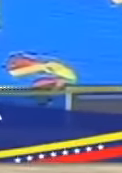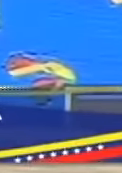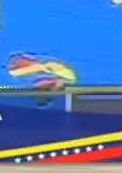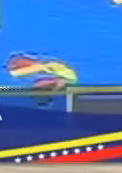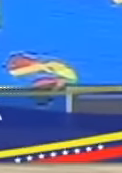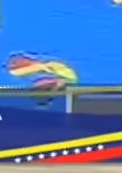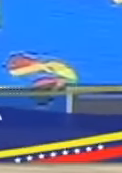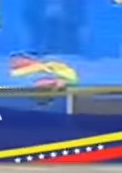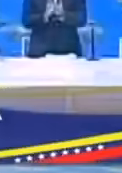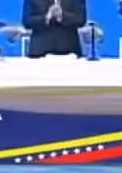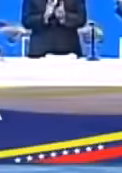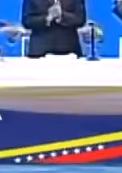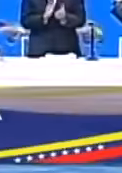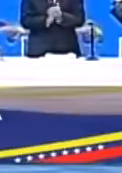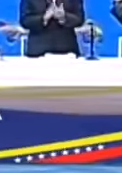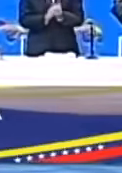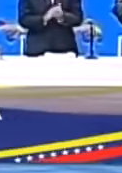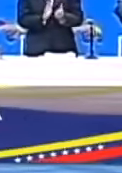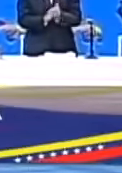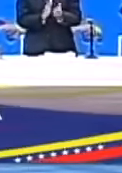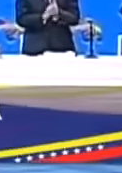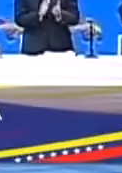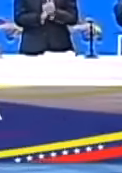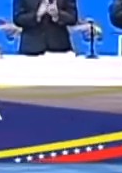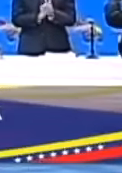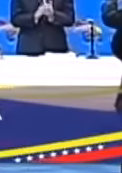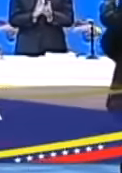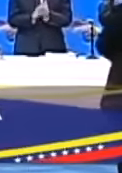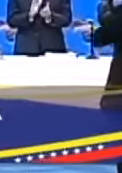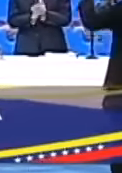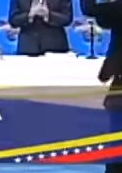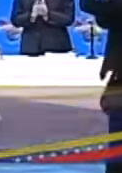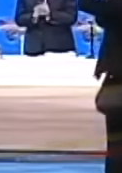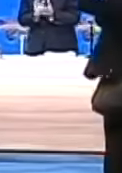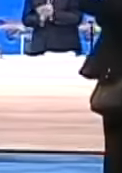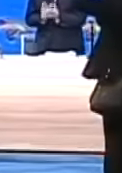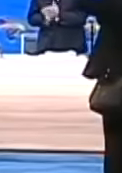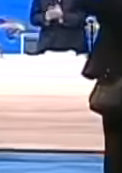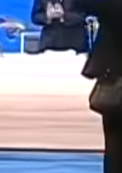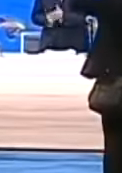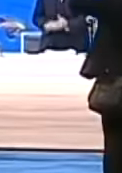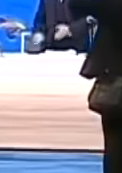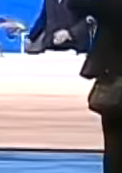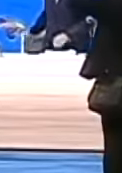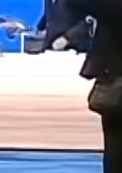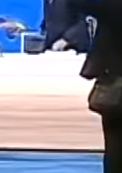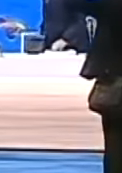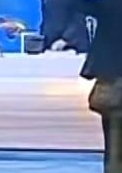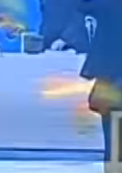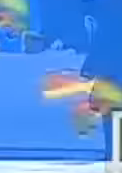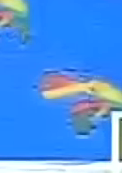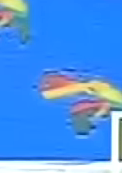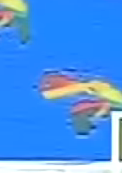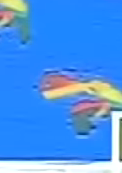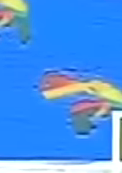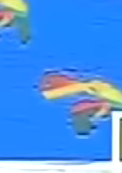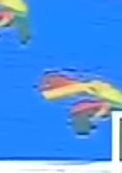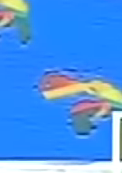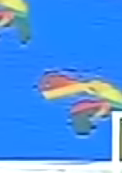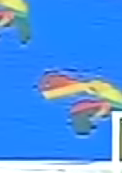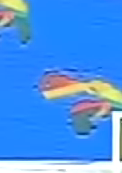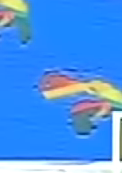compromiso y lealtad en la defensa de nuestra soberanía e integridad territorial.